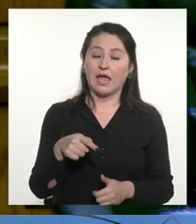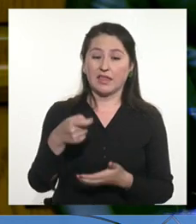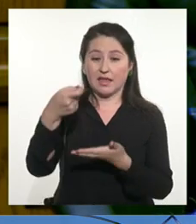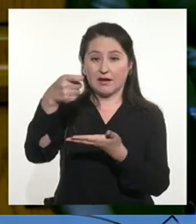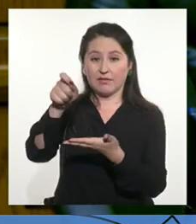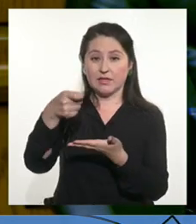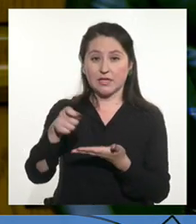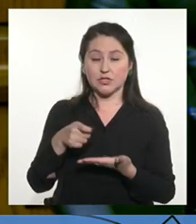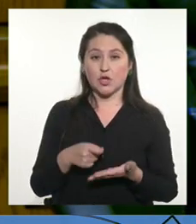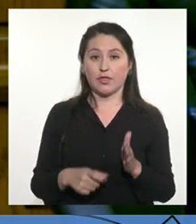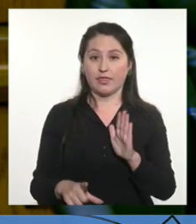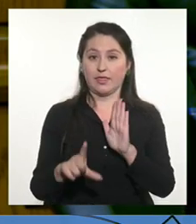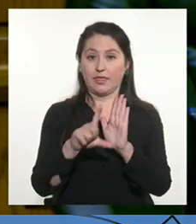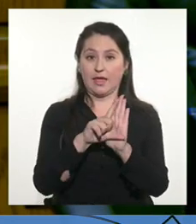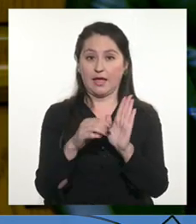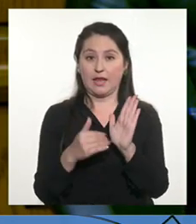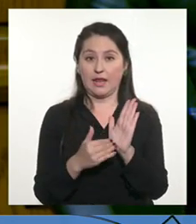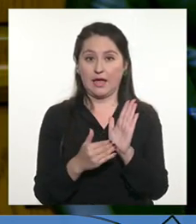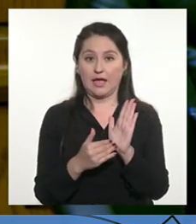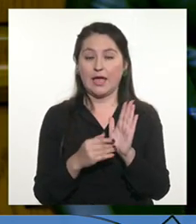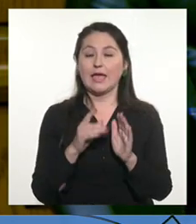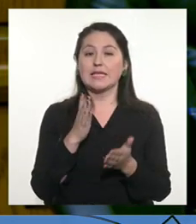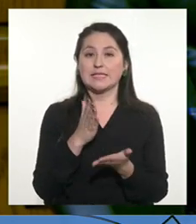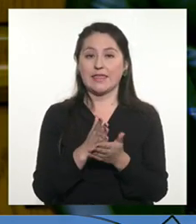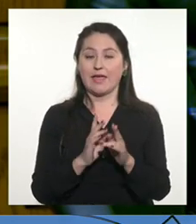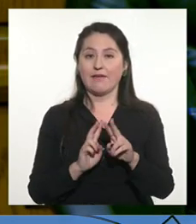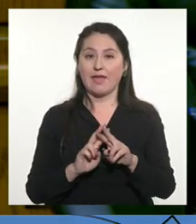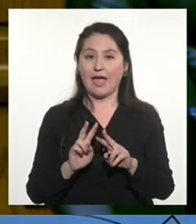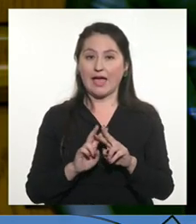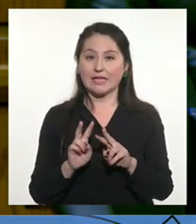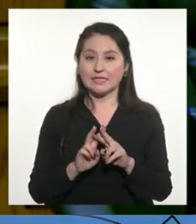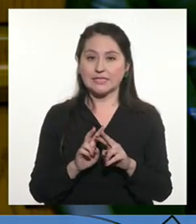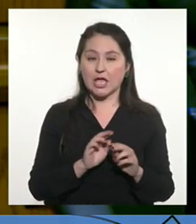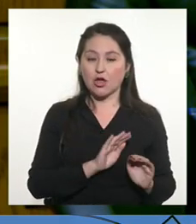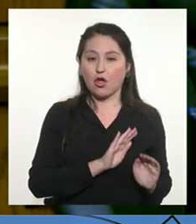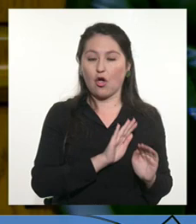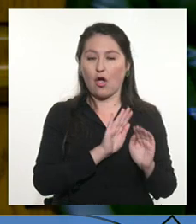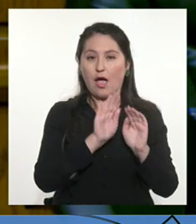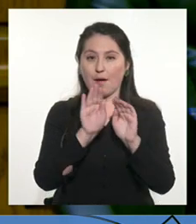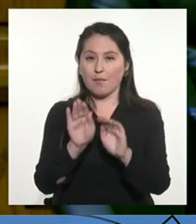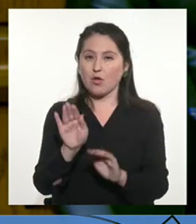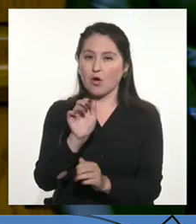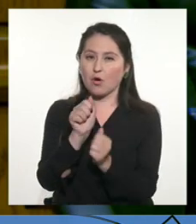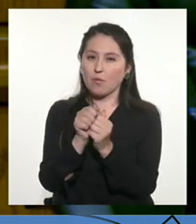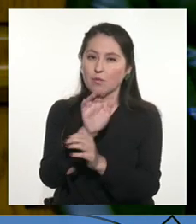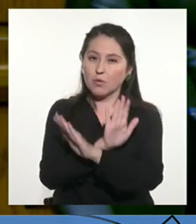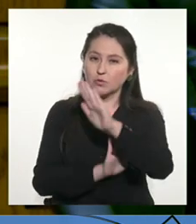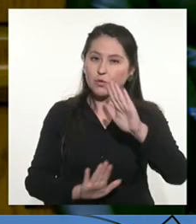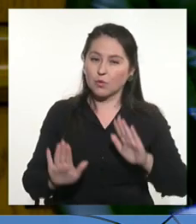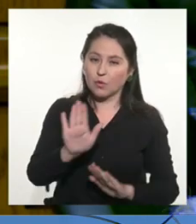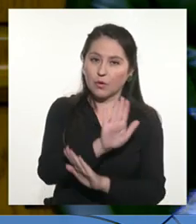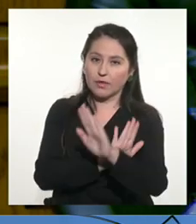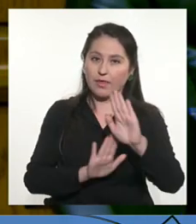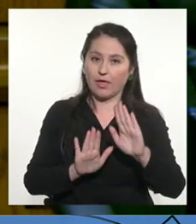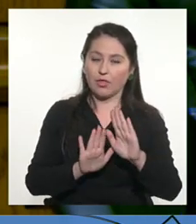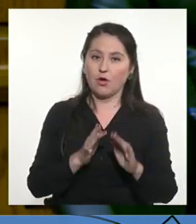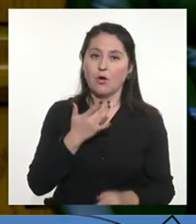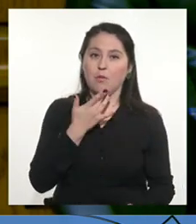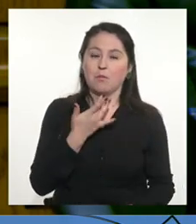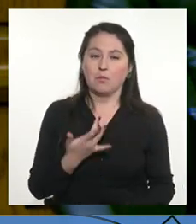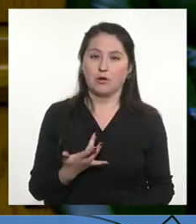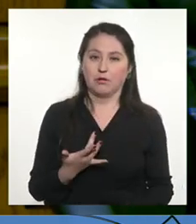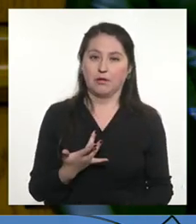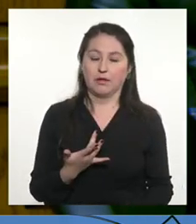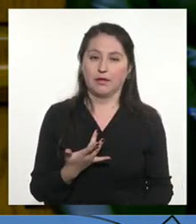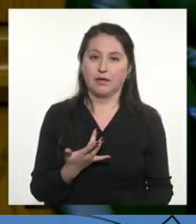legislativa debe desarrollarse con el mayor respaldo técnico y rigurosidad dado que está en juego aspectos